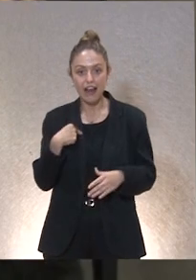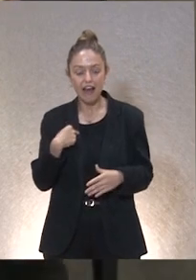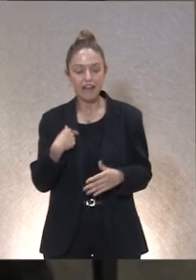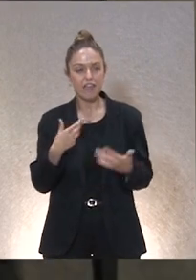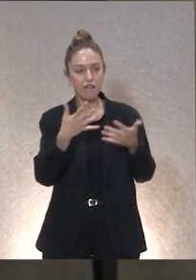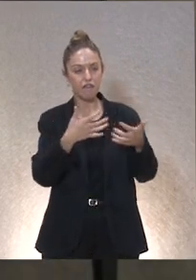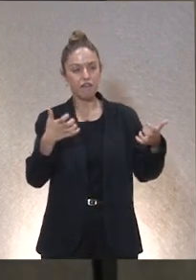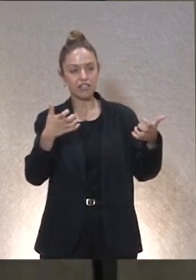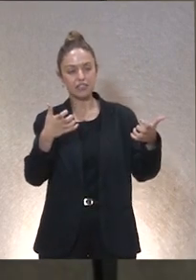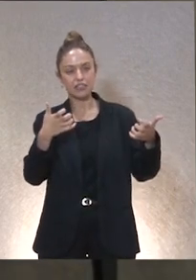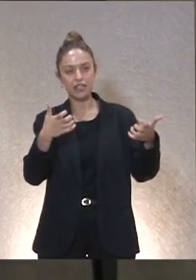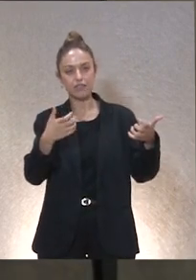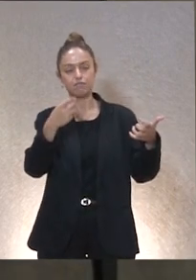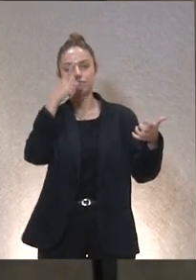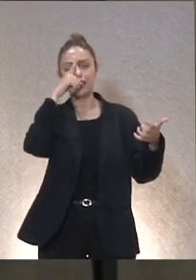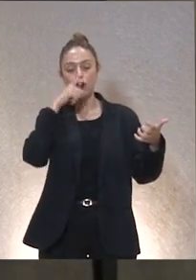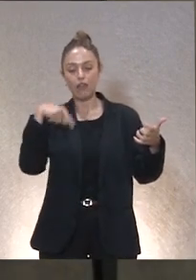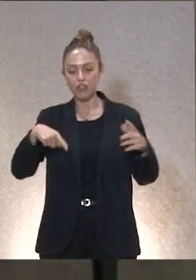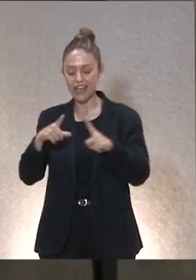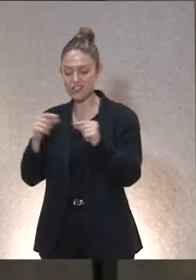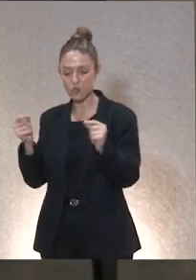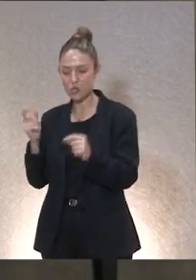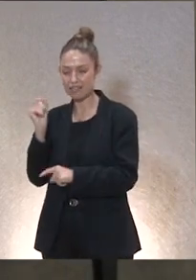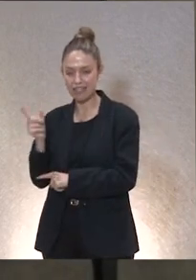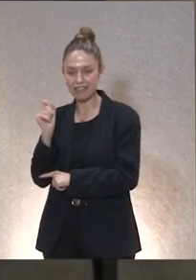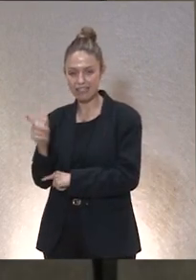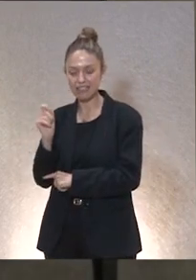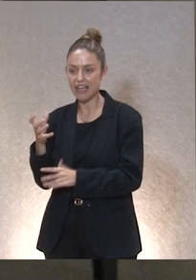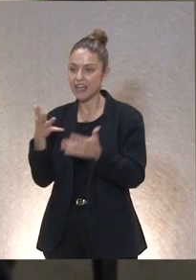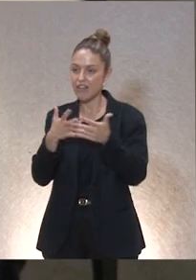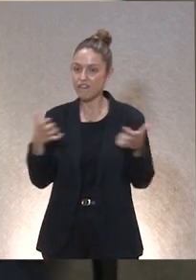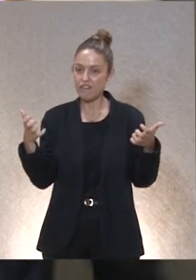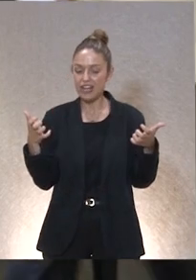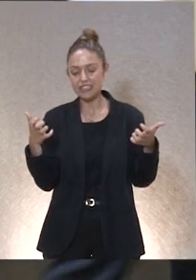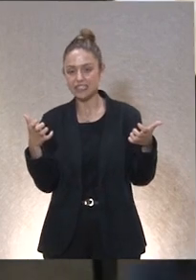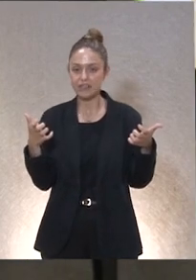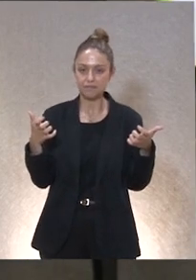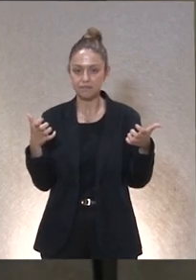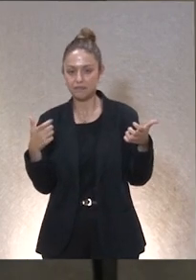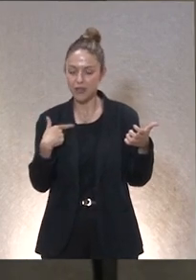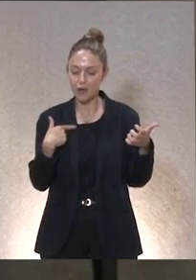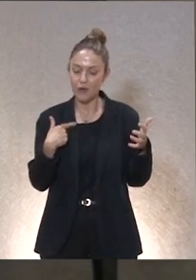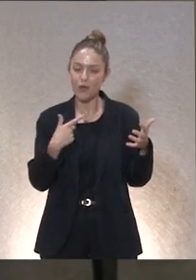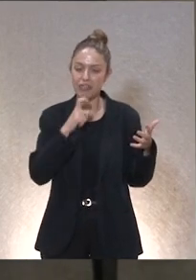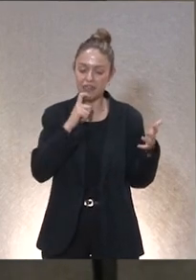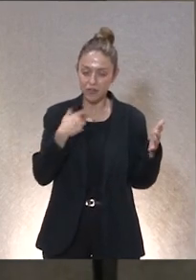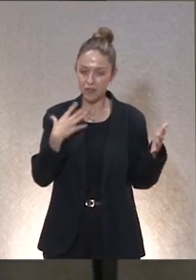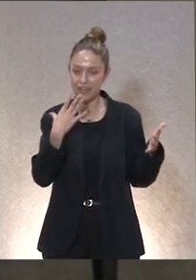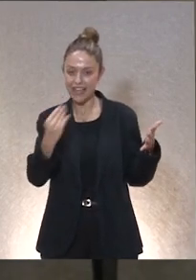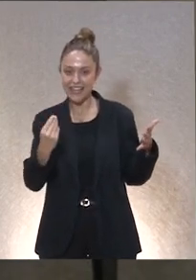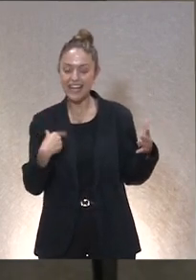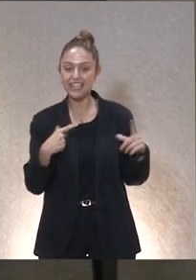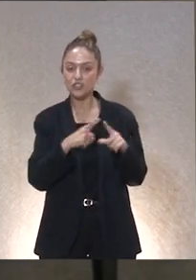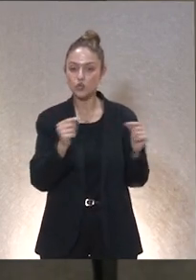frase que utilizamos mucho los asturianos Miguel y la frase es un poco naiv pero Vais a entenderme en Asturias